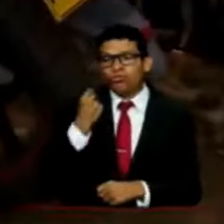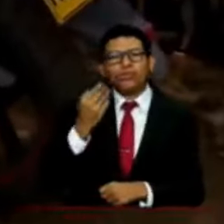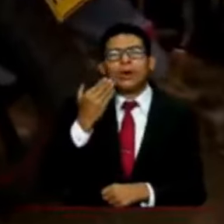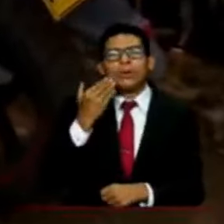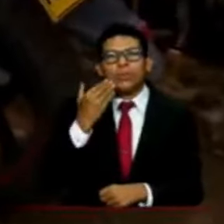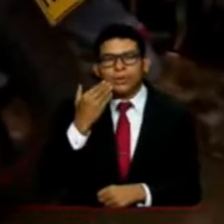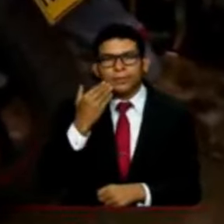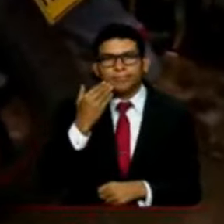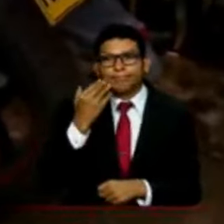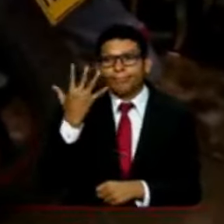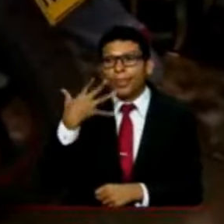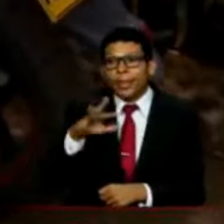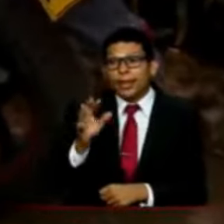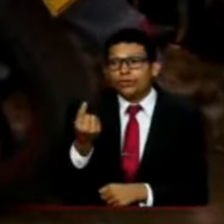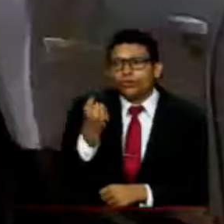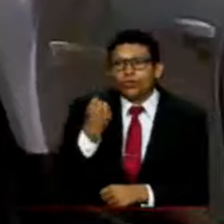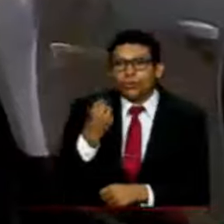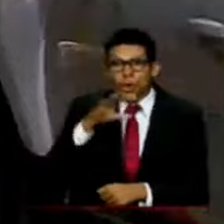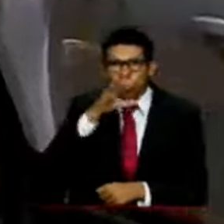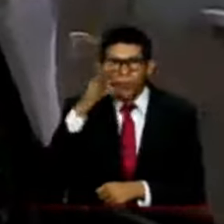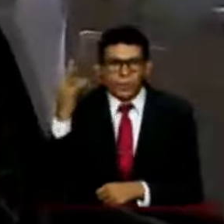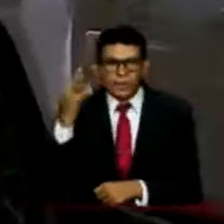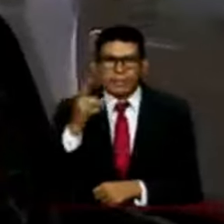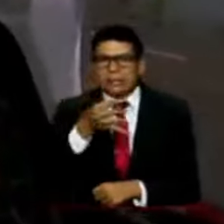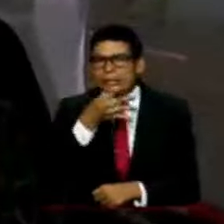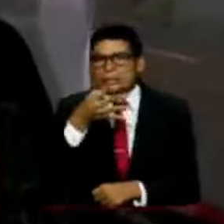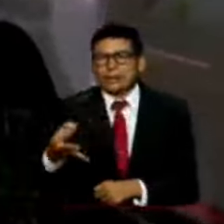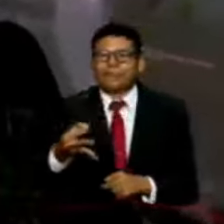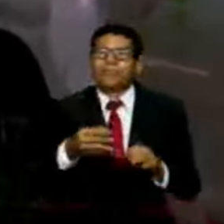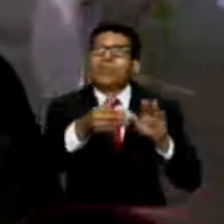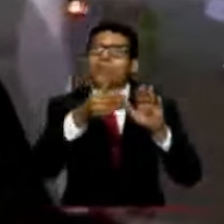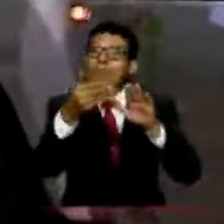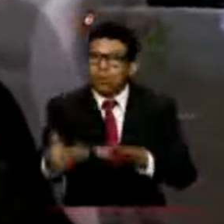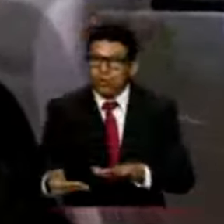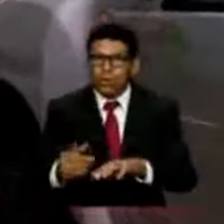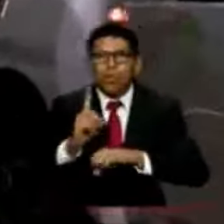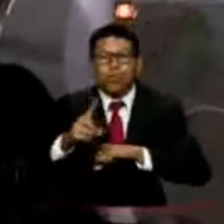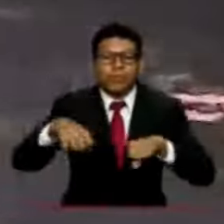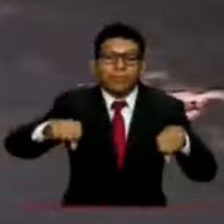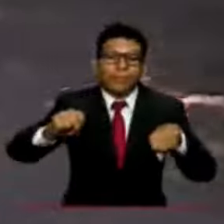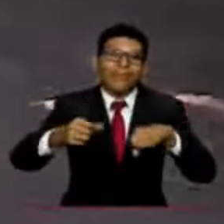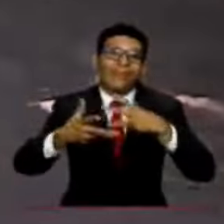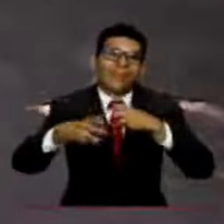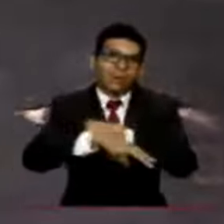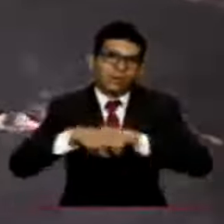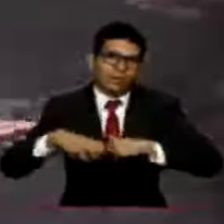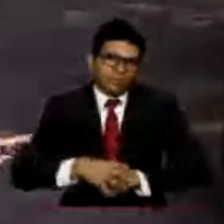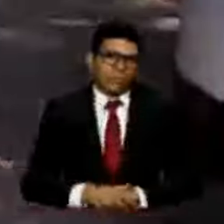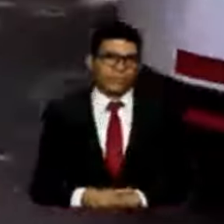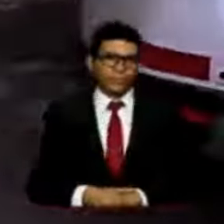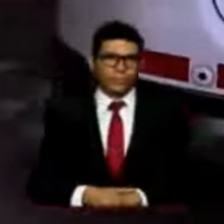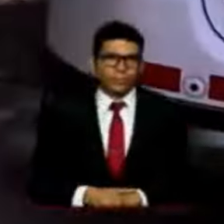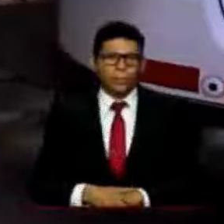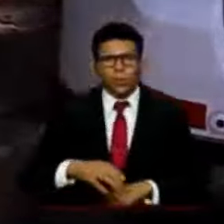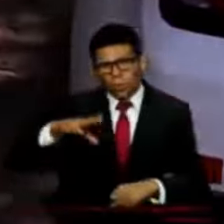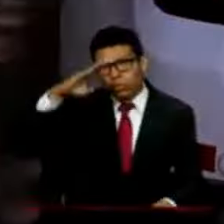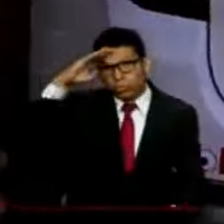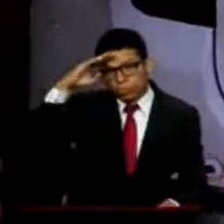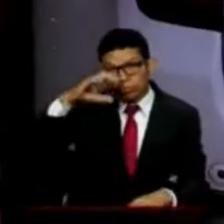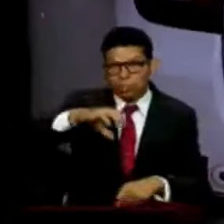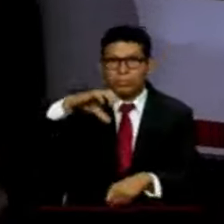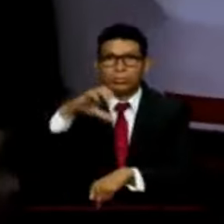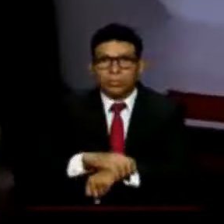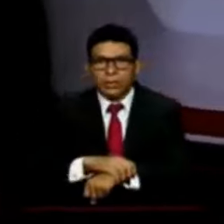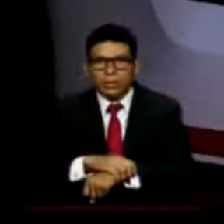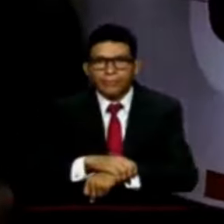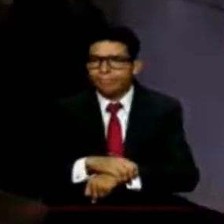se presentó hace un par de días donde un hombre denuncian fue asesinado por hurtar su vehículo y aunque habrían sido detenidos por la policía